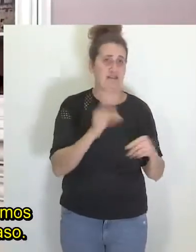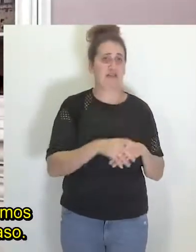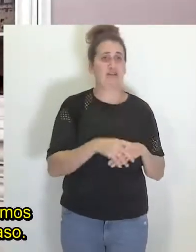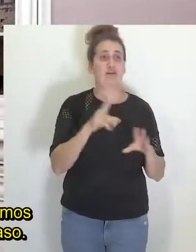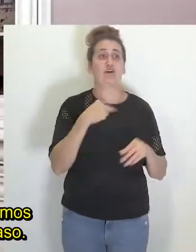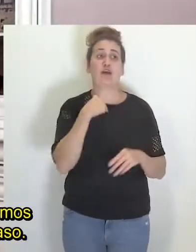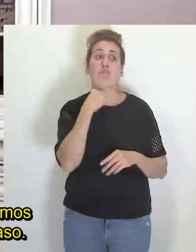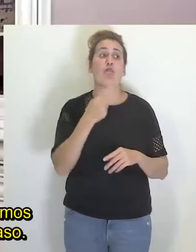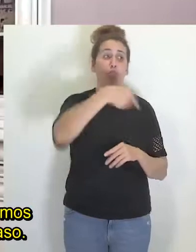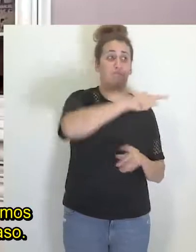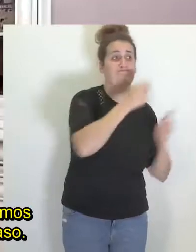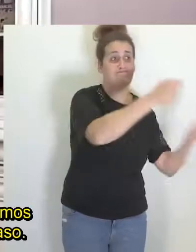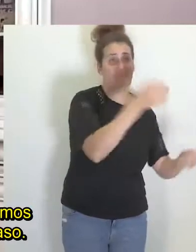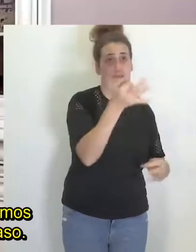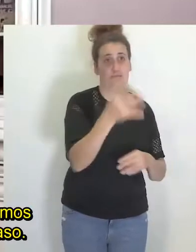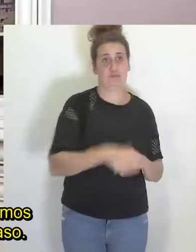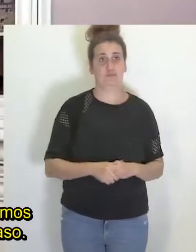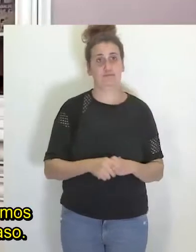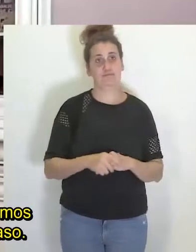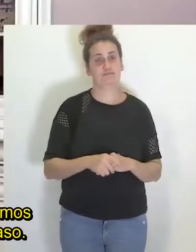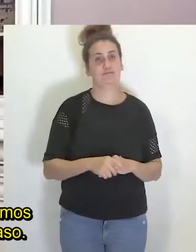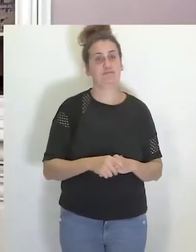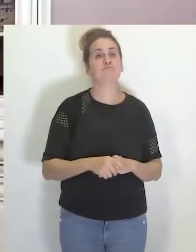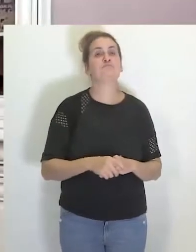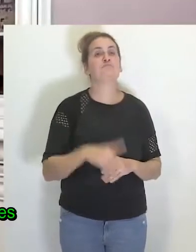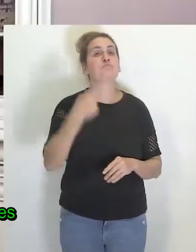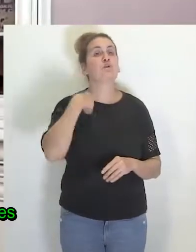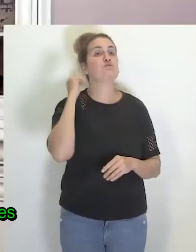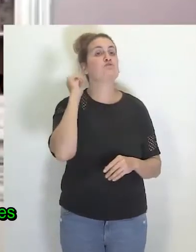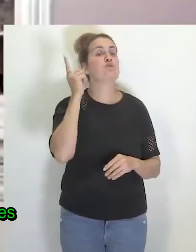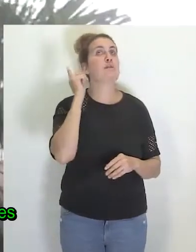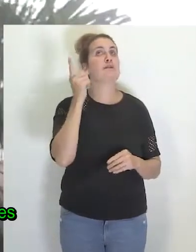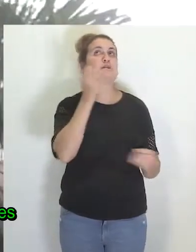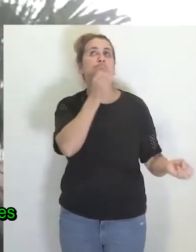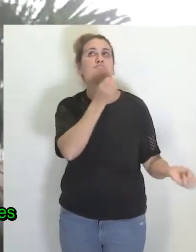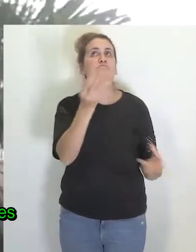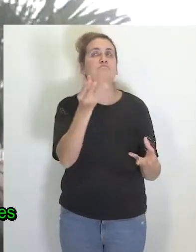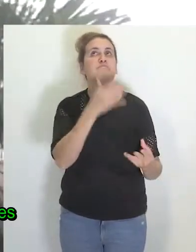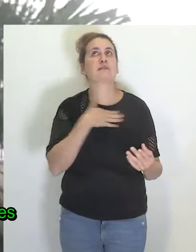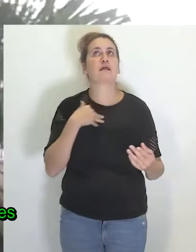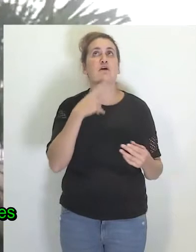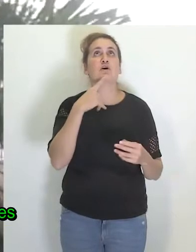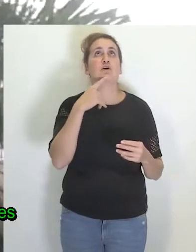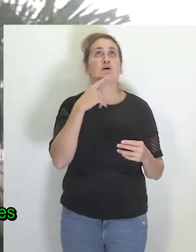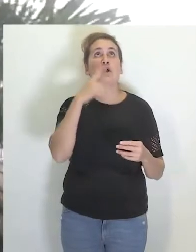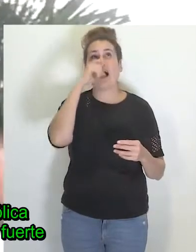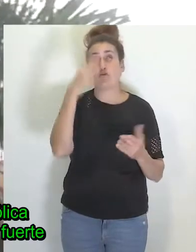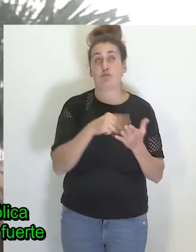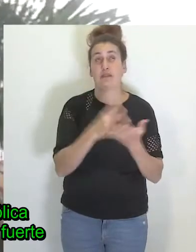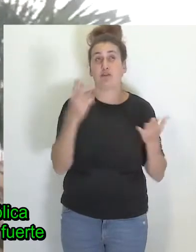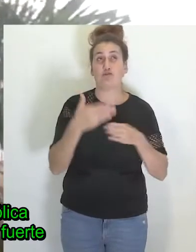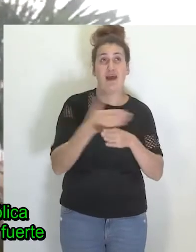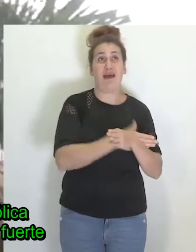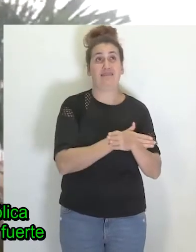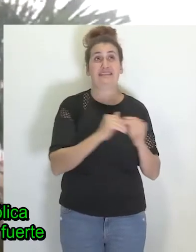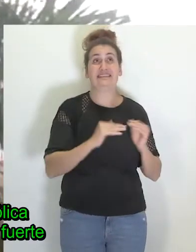que la voz os la tenemos que dar a vosotras en este caso. Yo solamente quiero contarles que antes de 2018, y por eso decía,